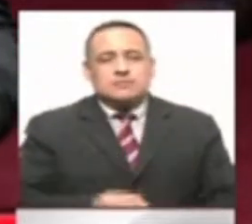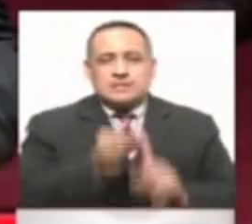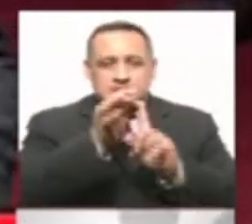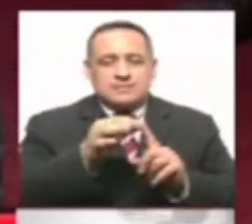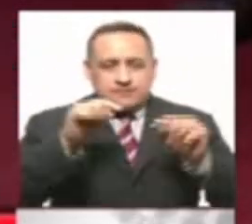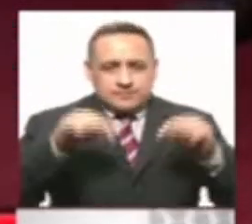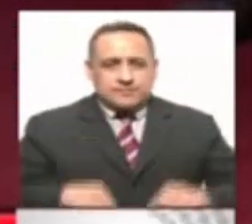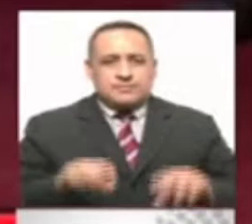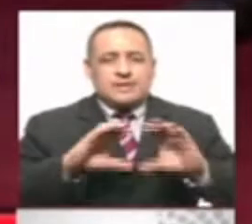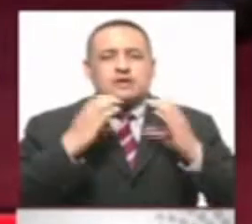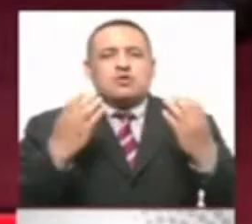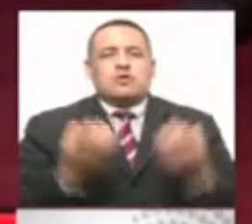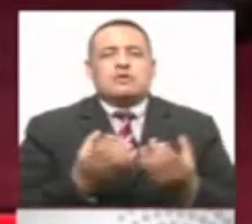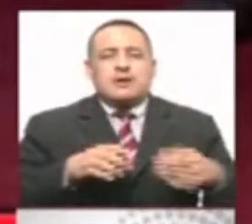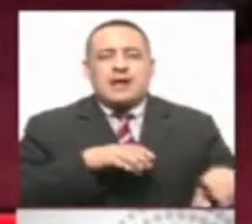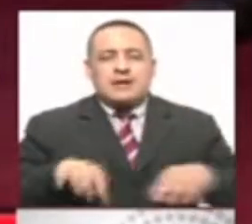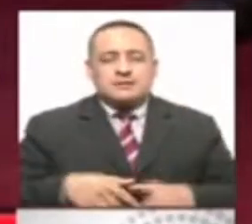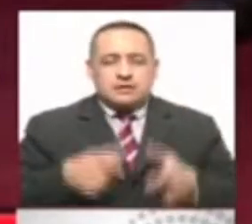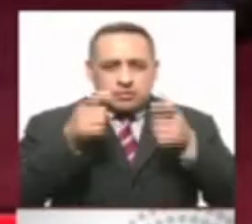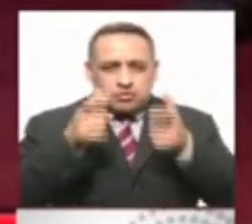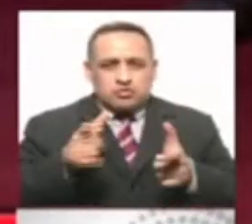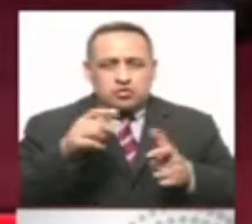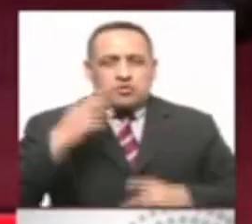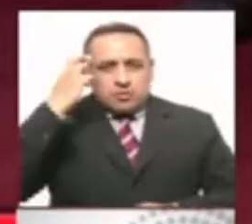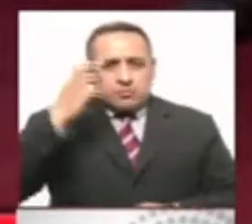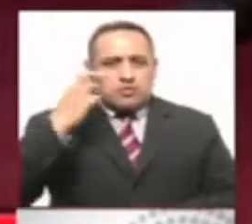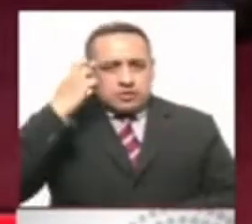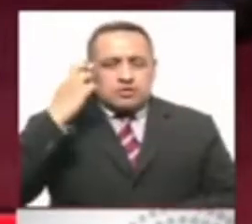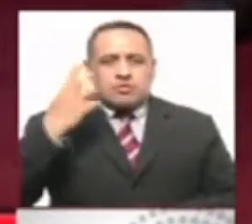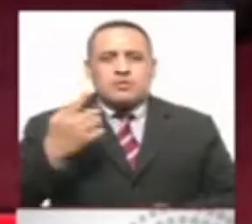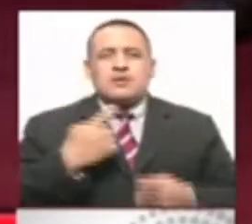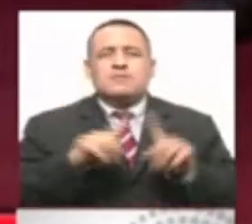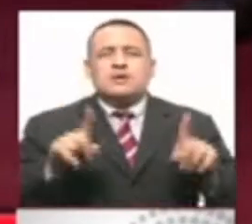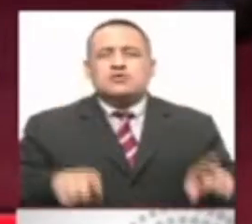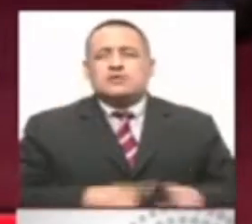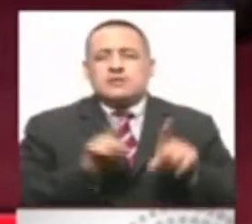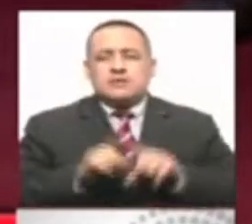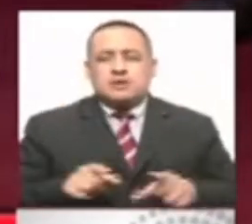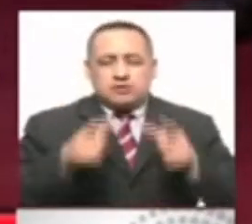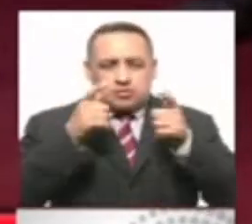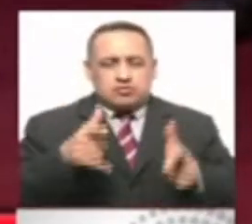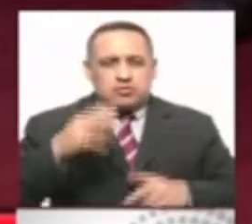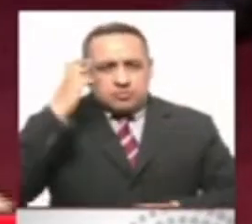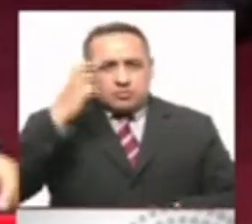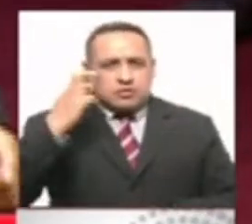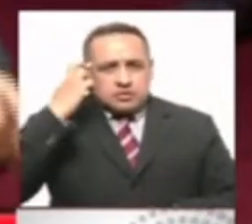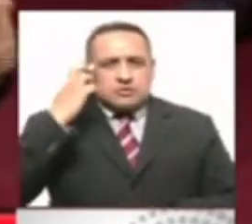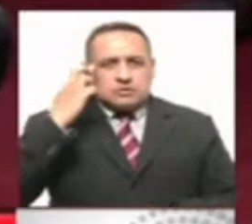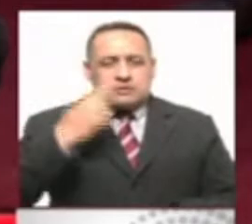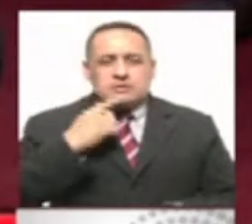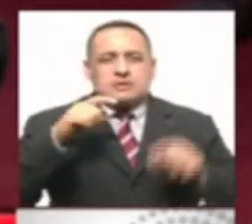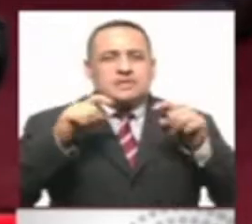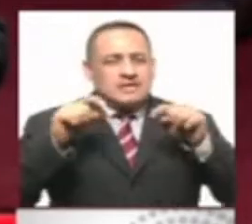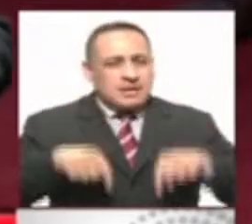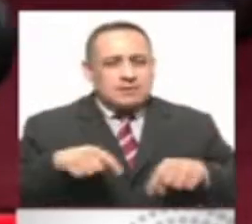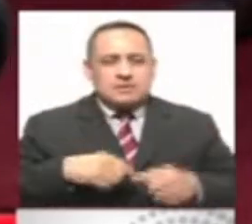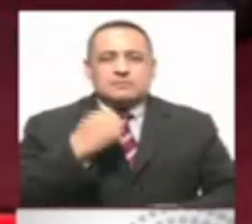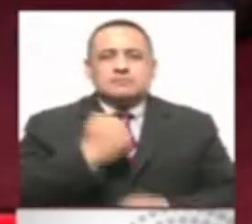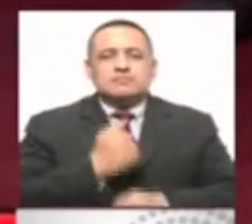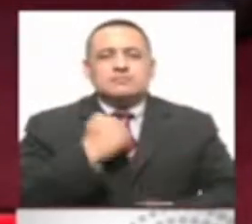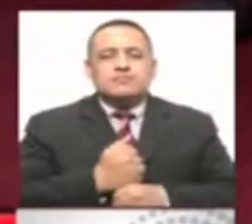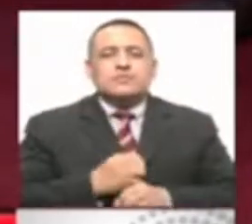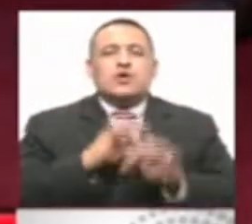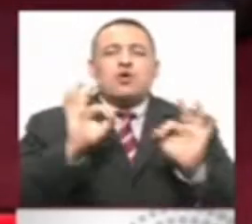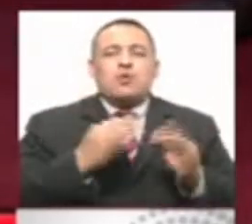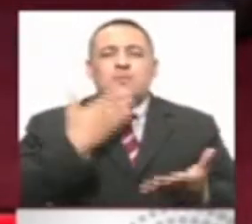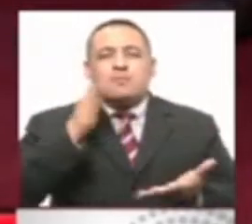este Parlamento hacer el control político, pero el control político de la labor o